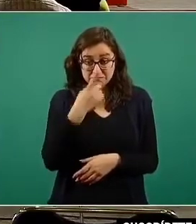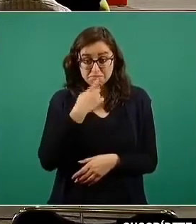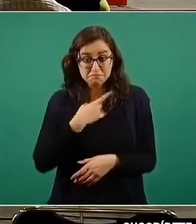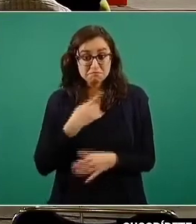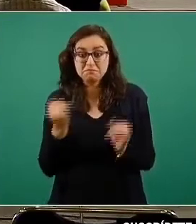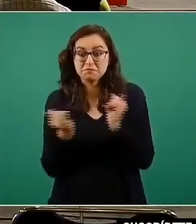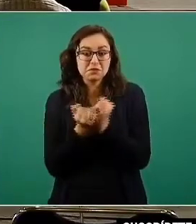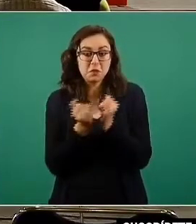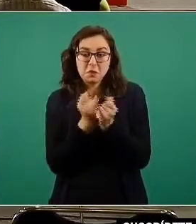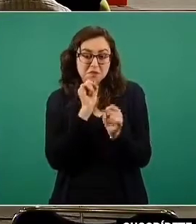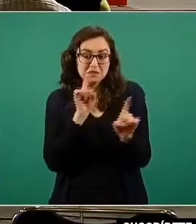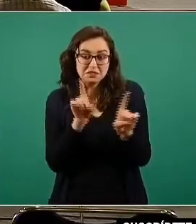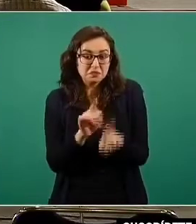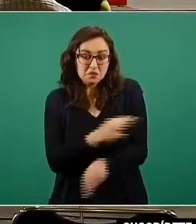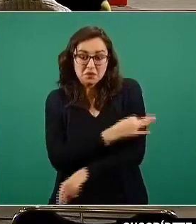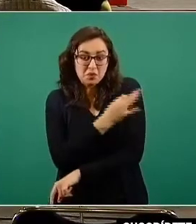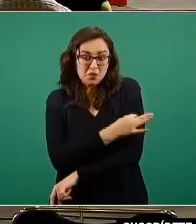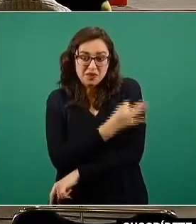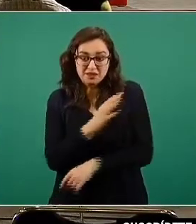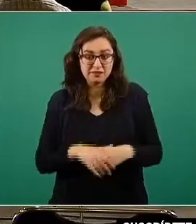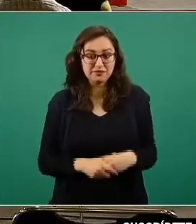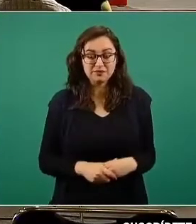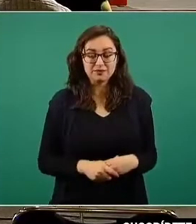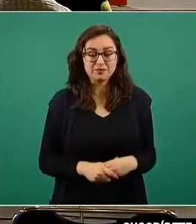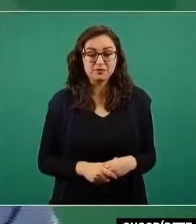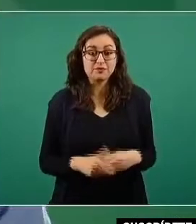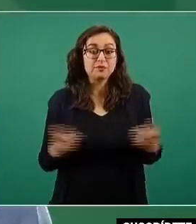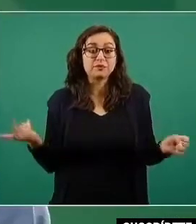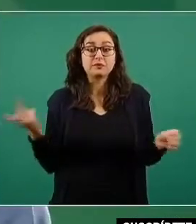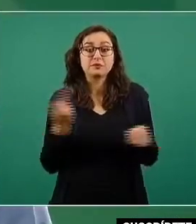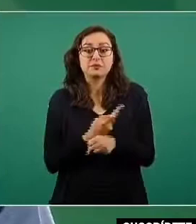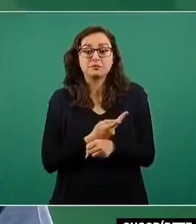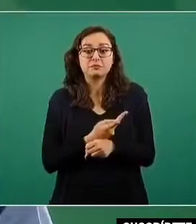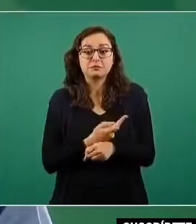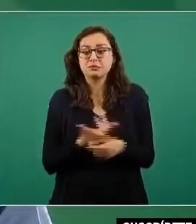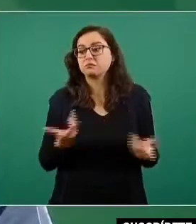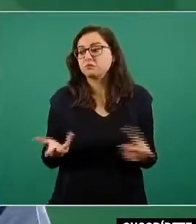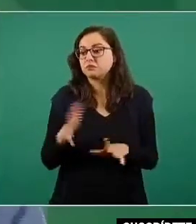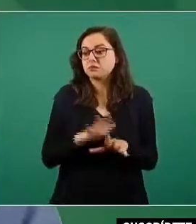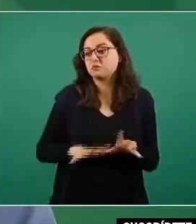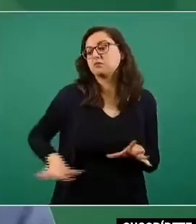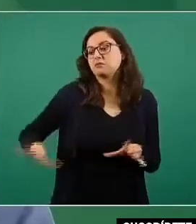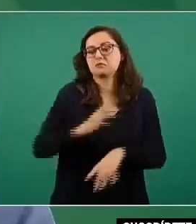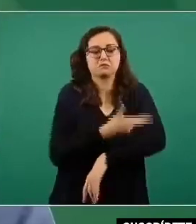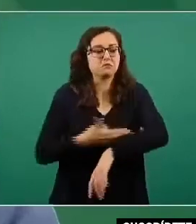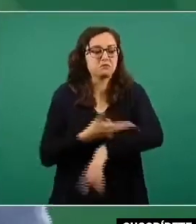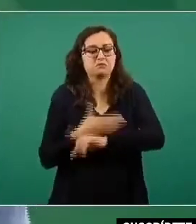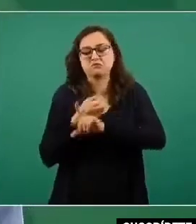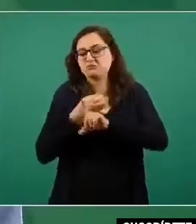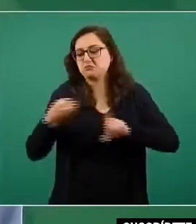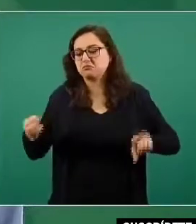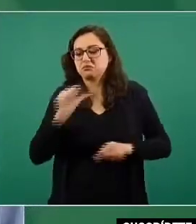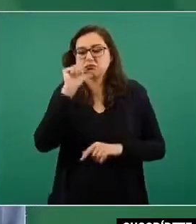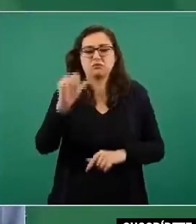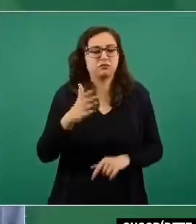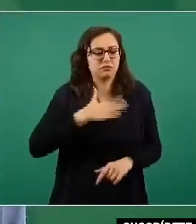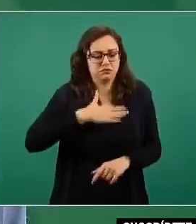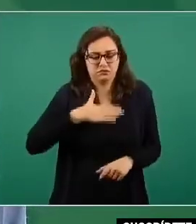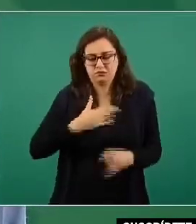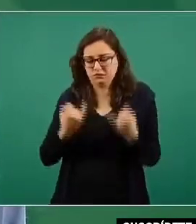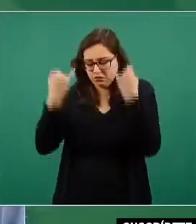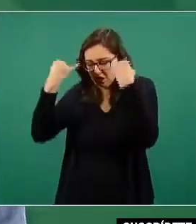se ilustra muy claramente cómo cuando las sociedades no se organizan, cada quien trata de protegerse a sí